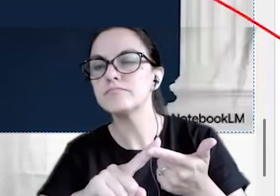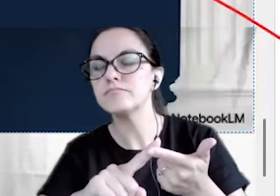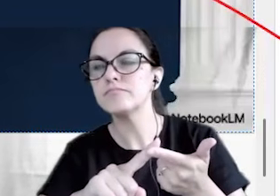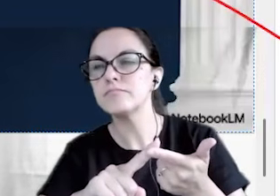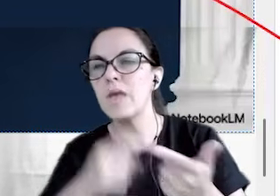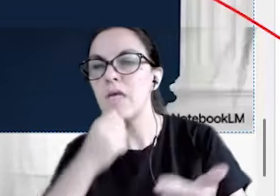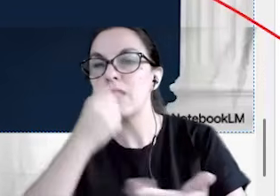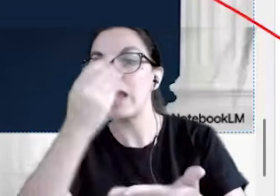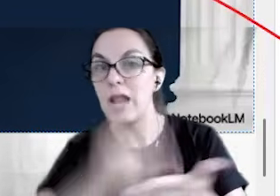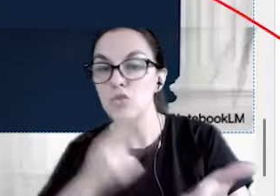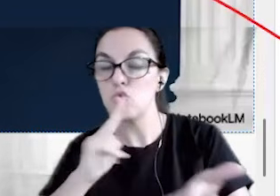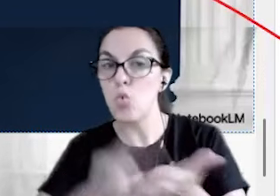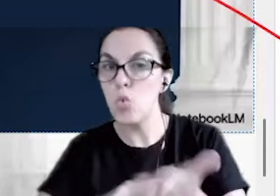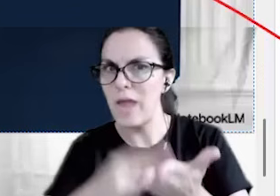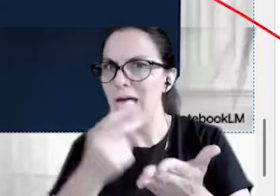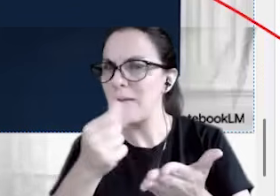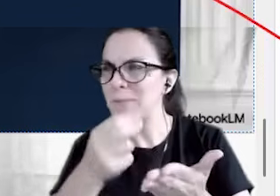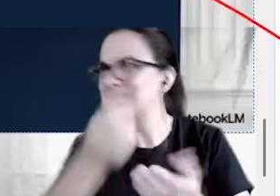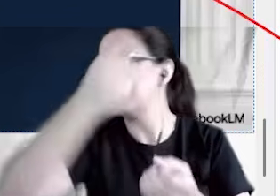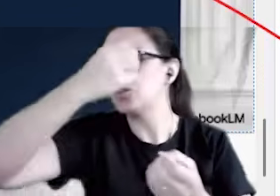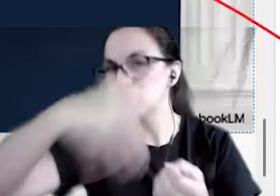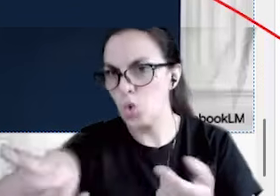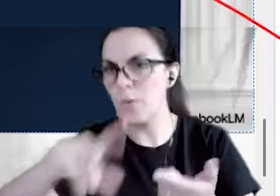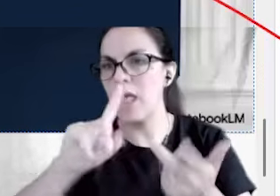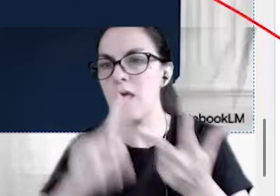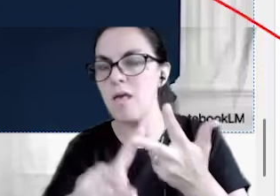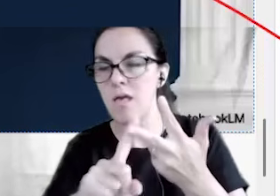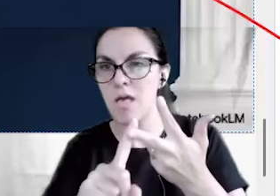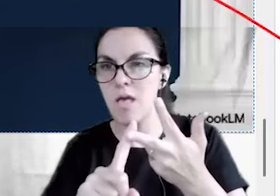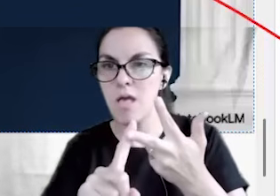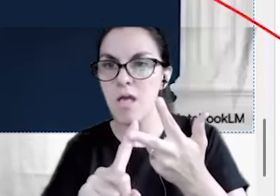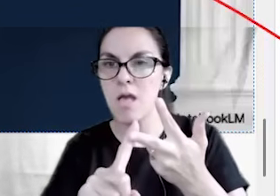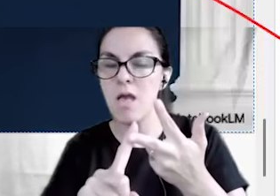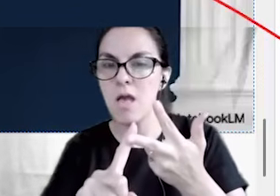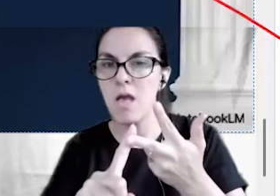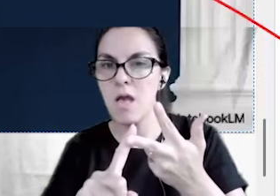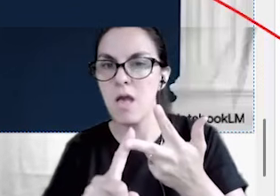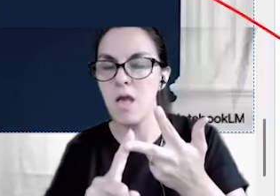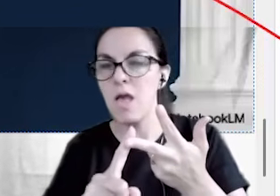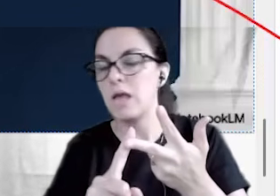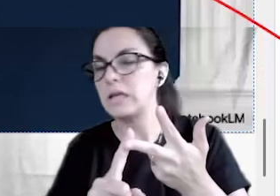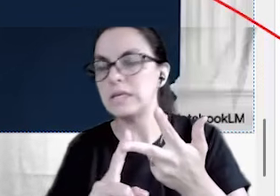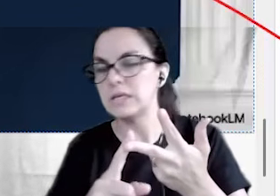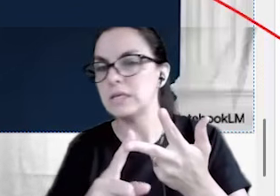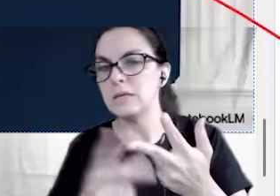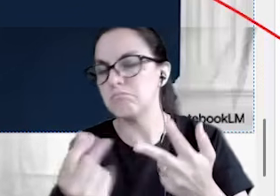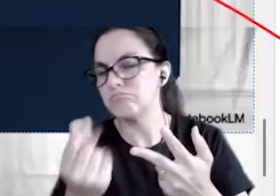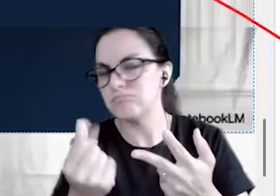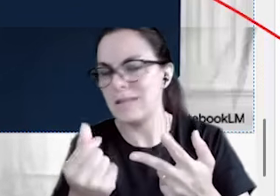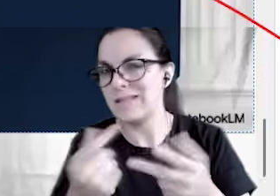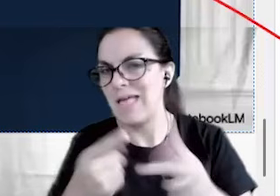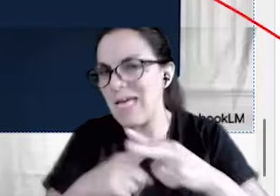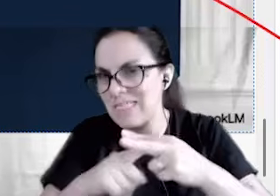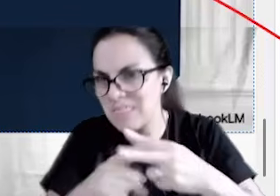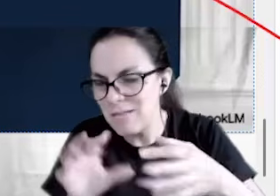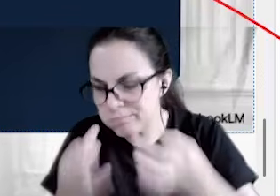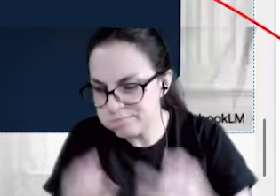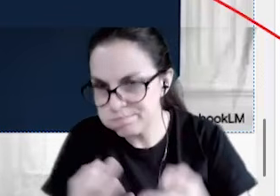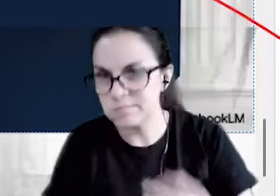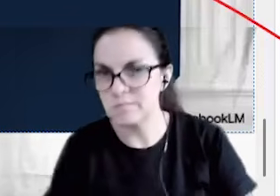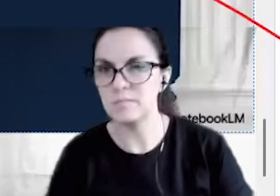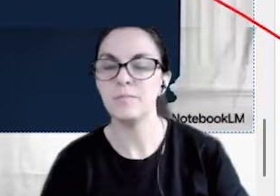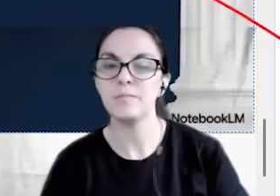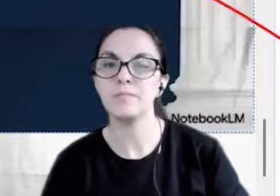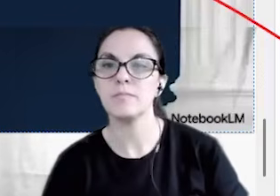jurada y se calcula sobre el saldo técnico. Ahora, lo que no se va